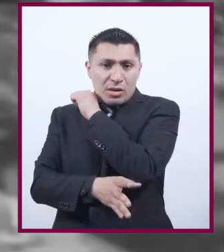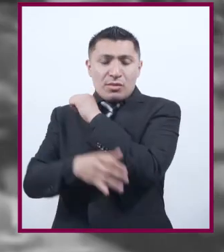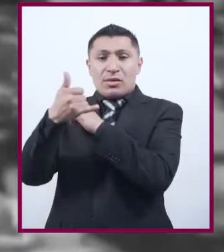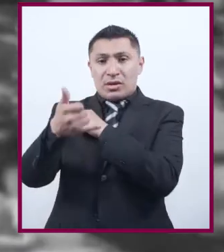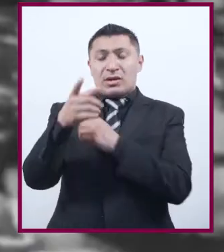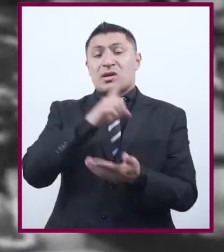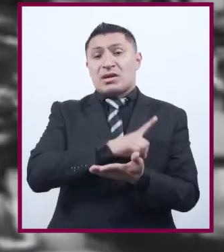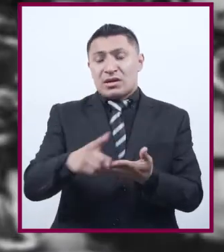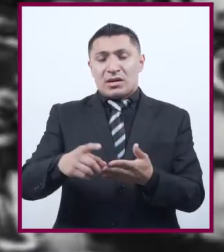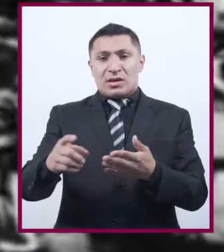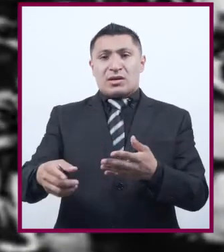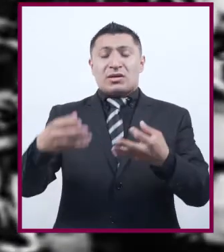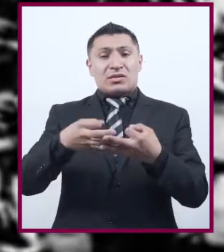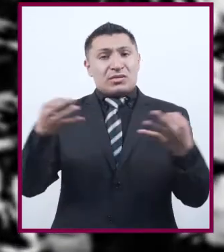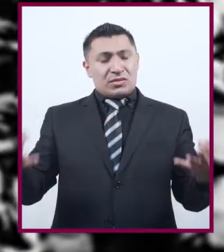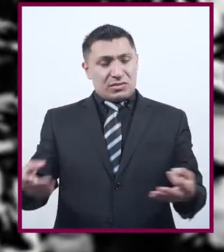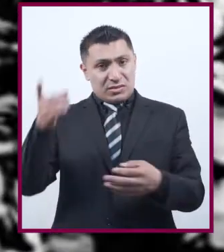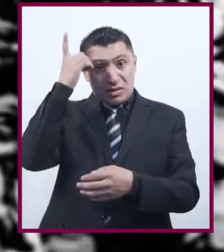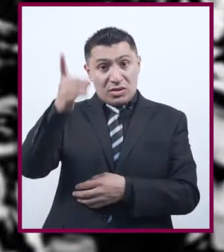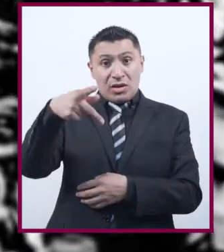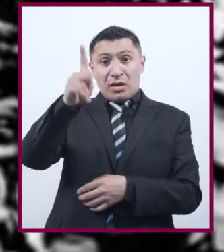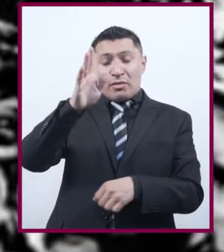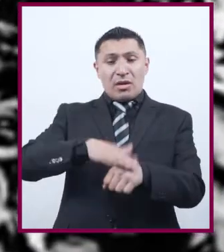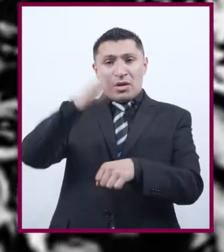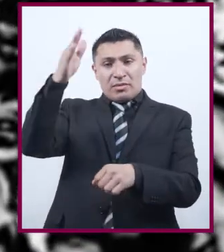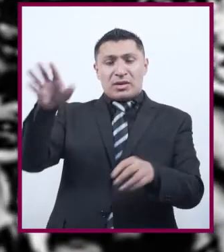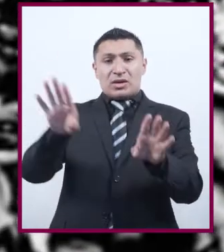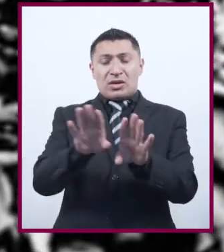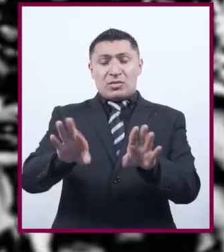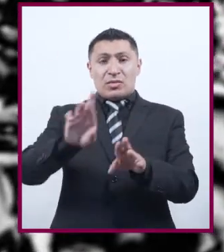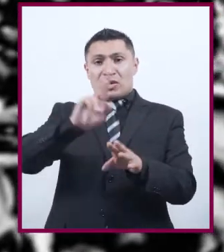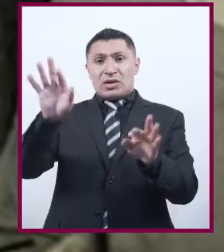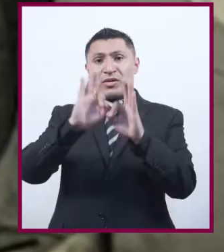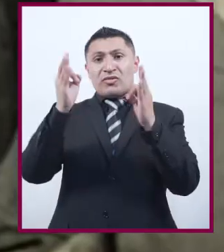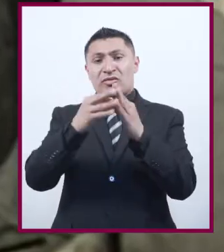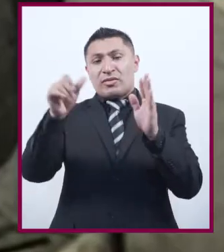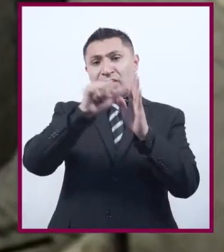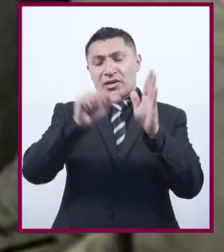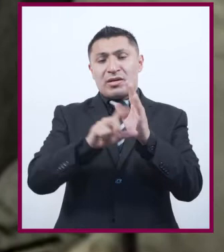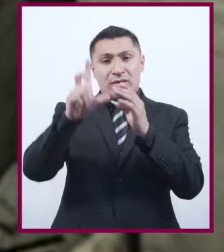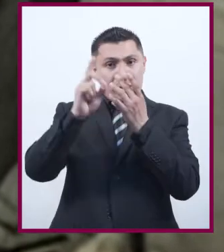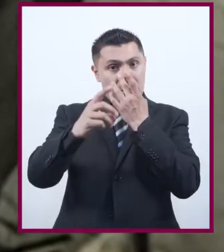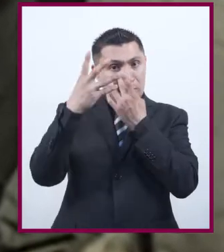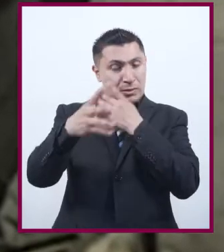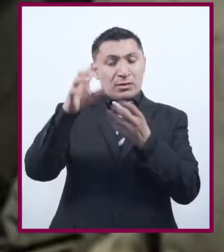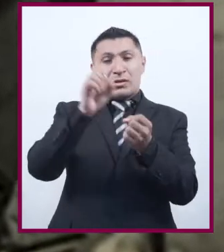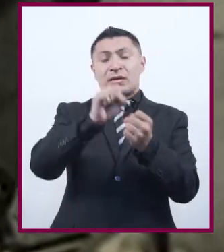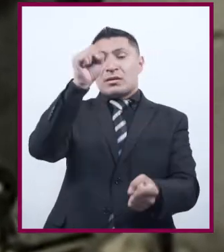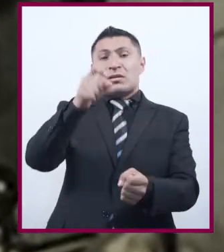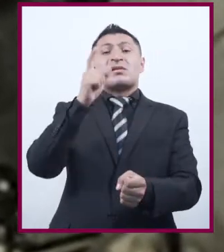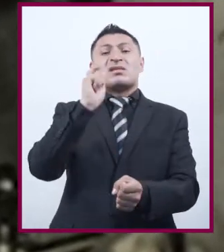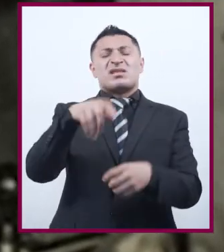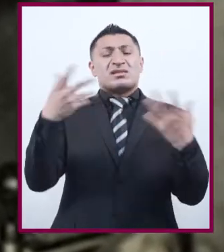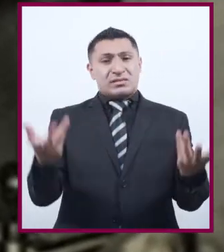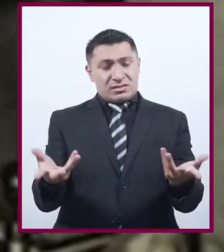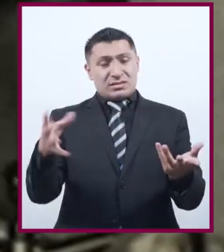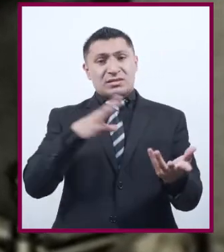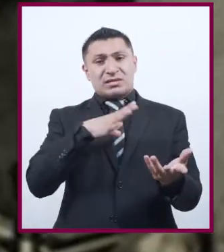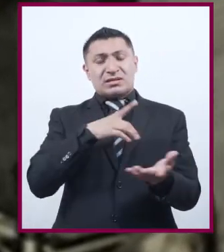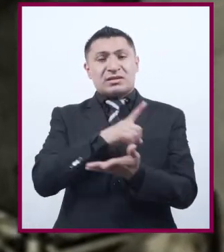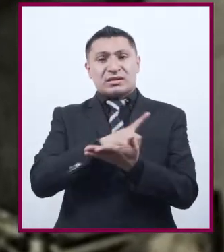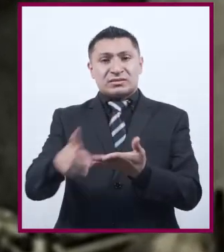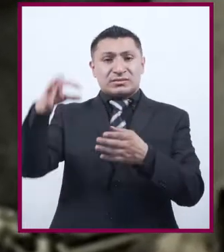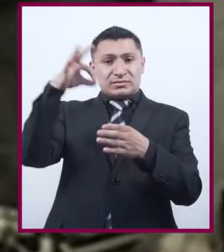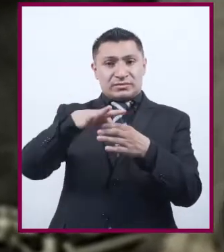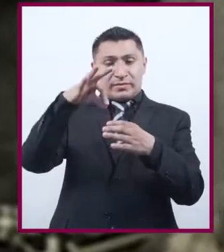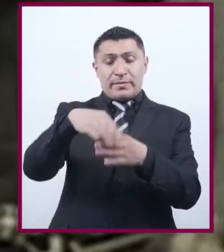tierras, pero más concretamente en reformar el artículo 34 constitucional para obtener el derecho a votar